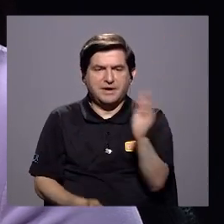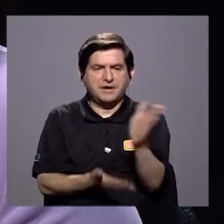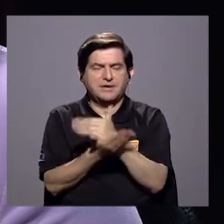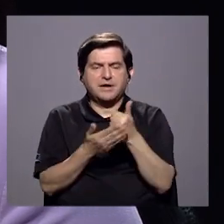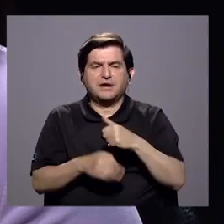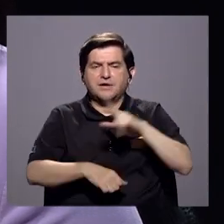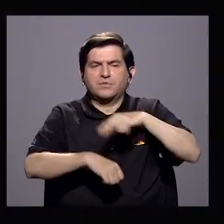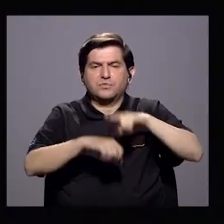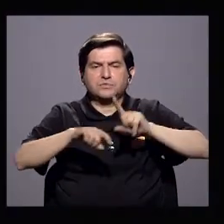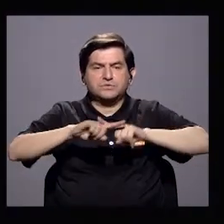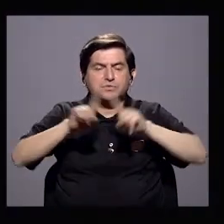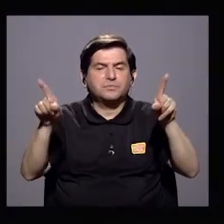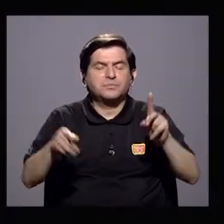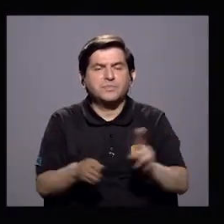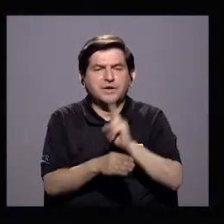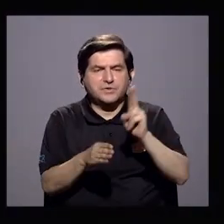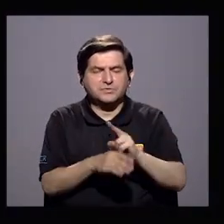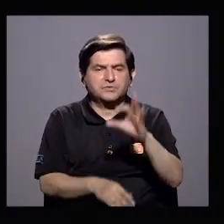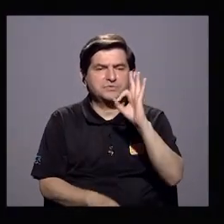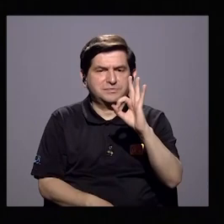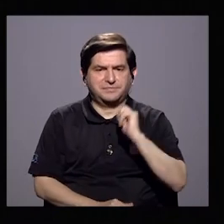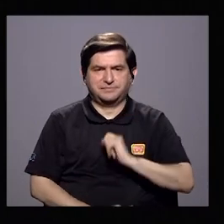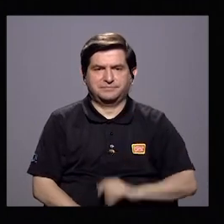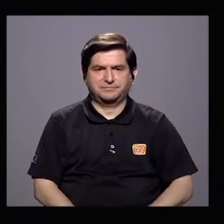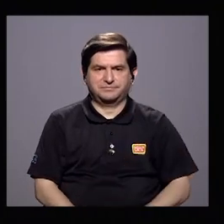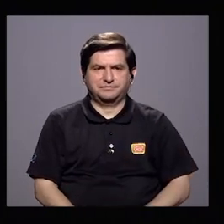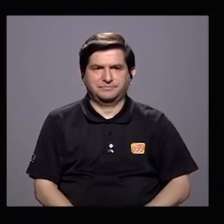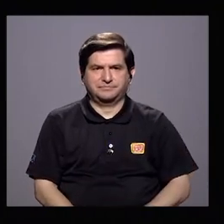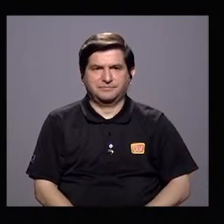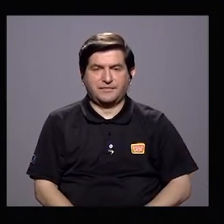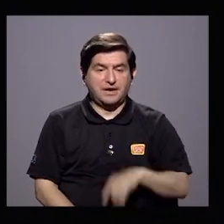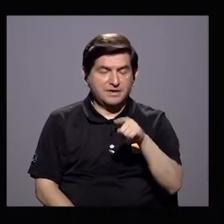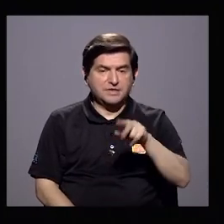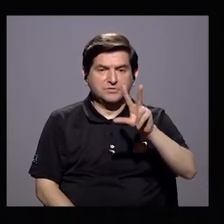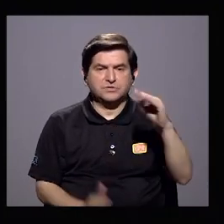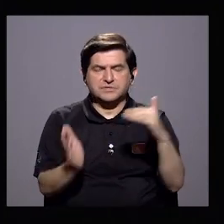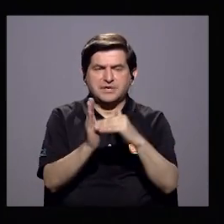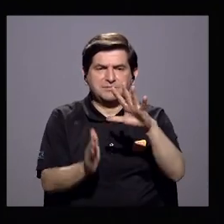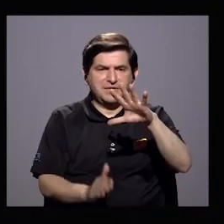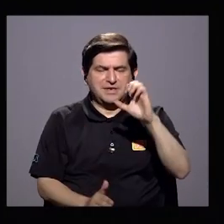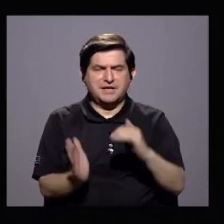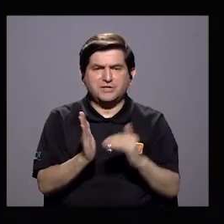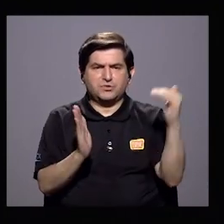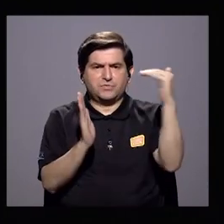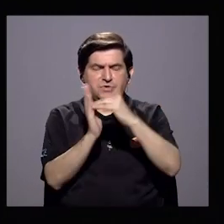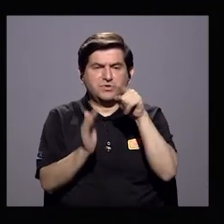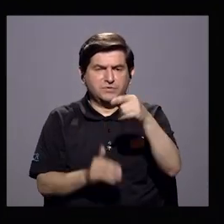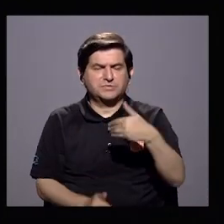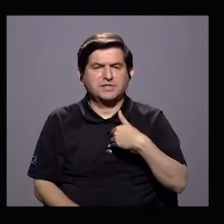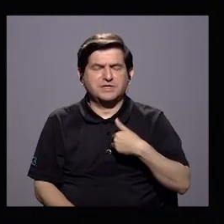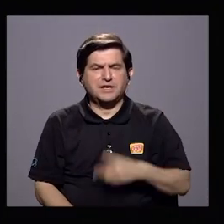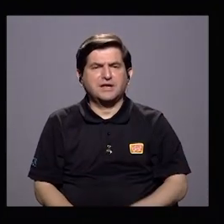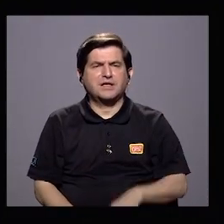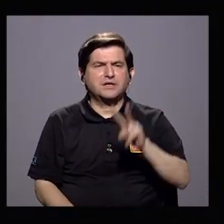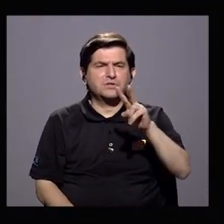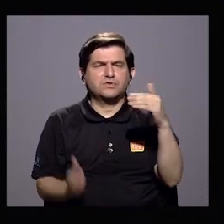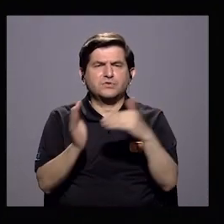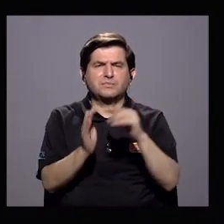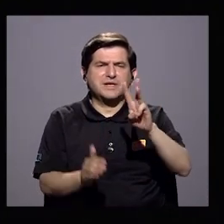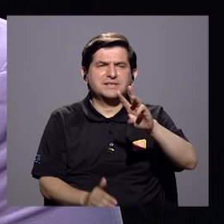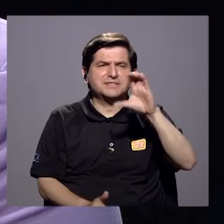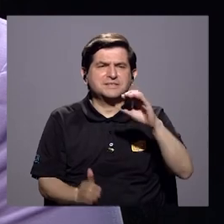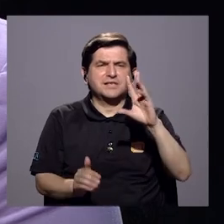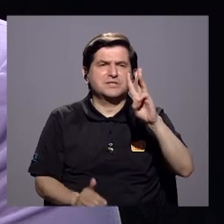algún gasto corriente, pero están usando muy sabiamente. Tengo entendido que de esos 3.500 millones todavía ustedes tienen 2.660